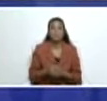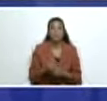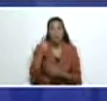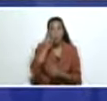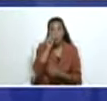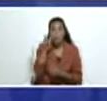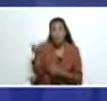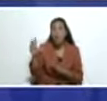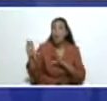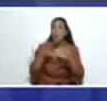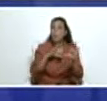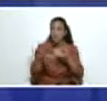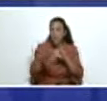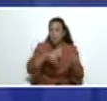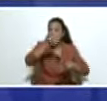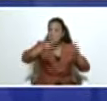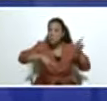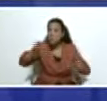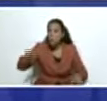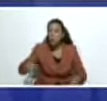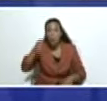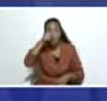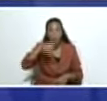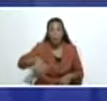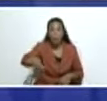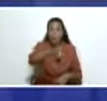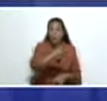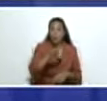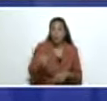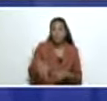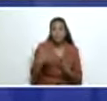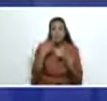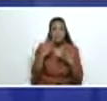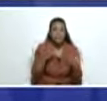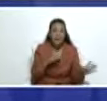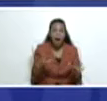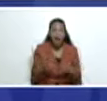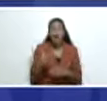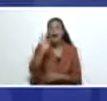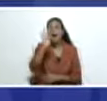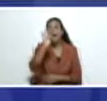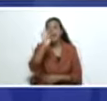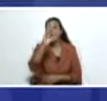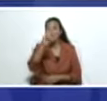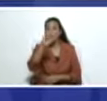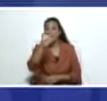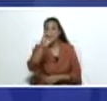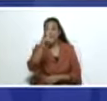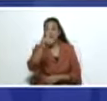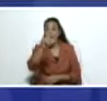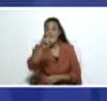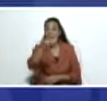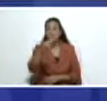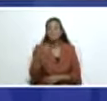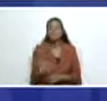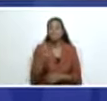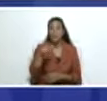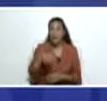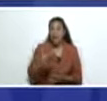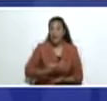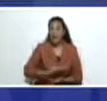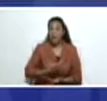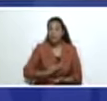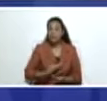ya conversando con nuestro pueblo. Creo que está con Freddy Bernal. Está con